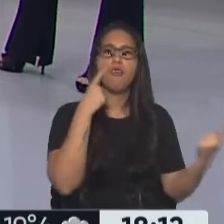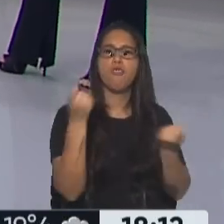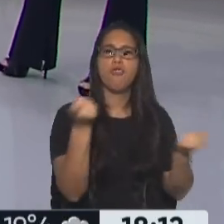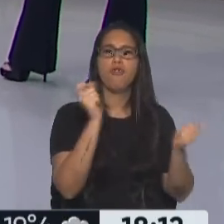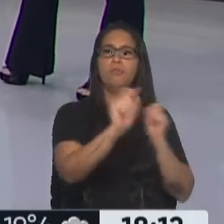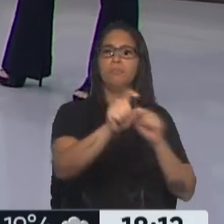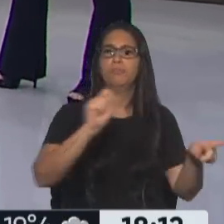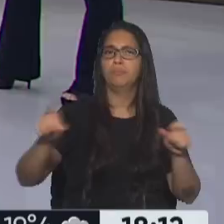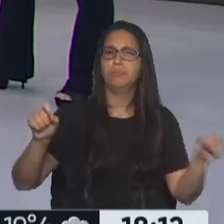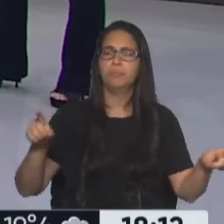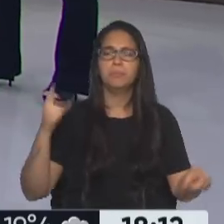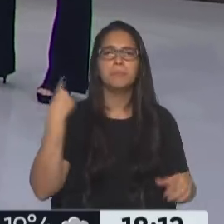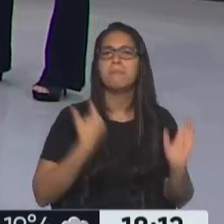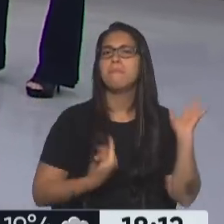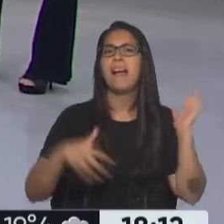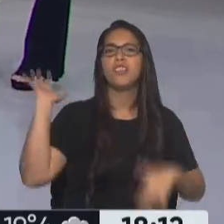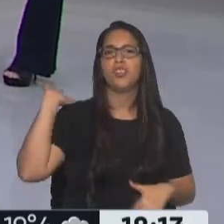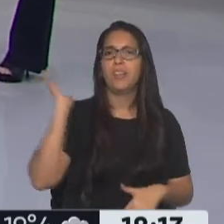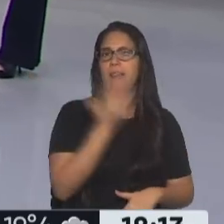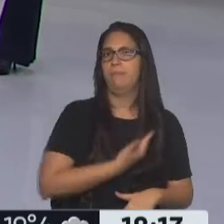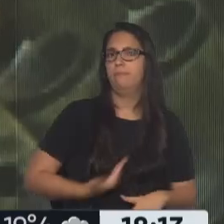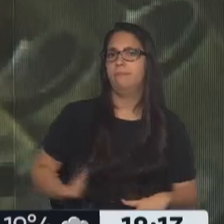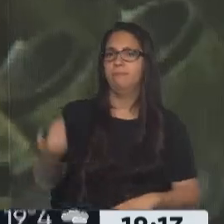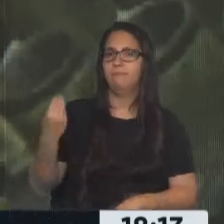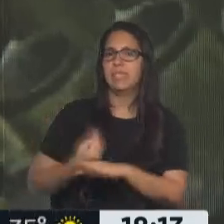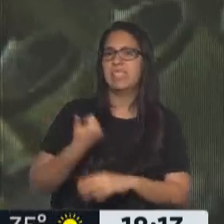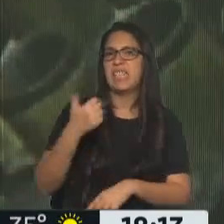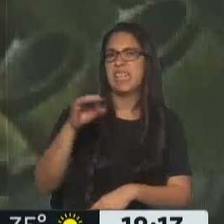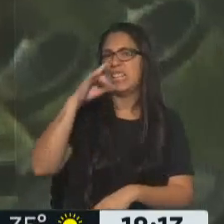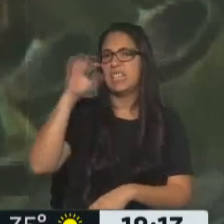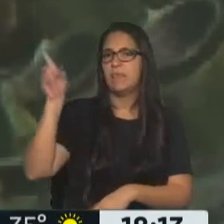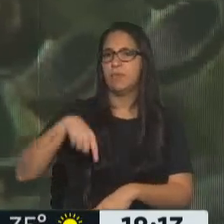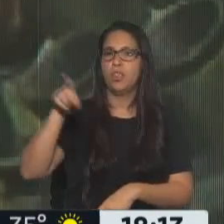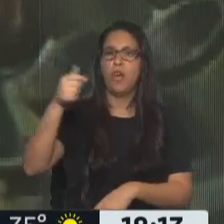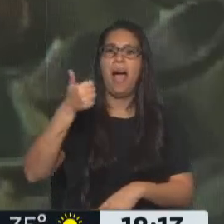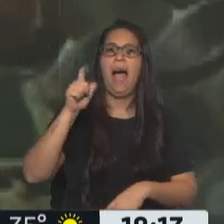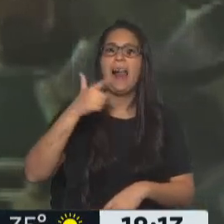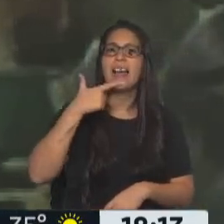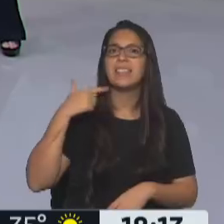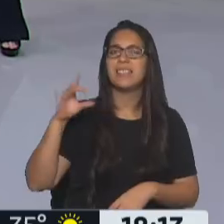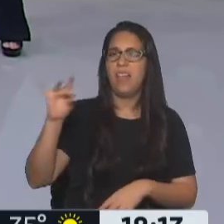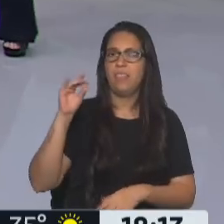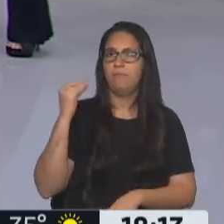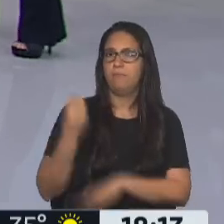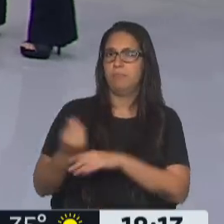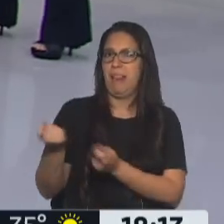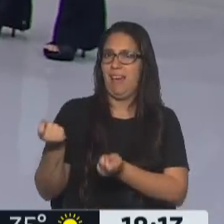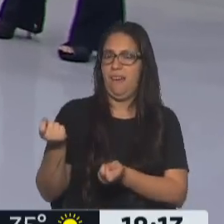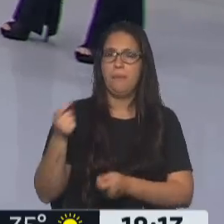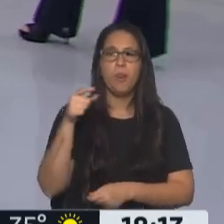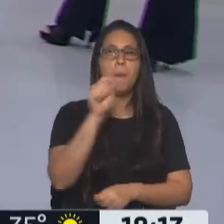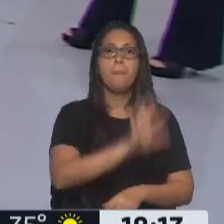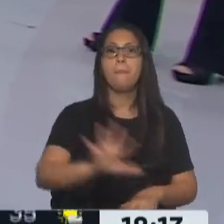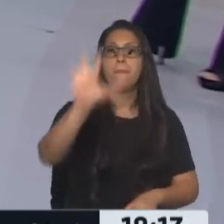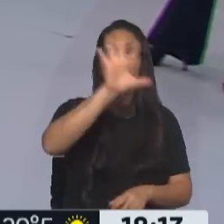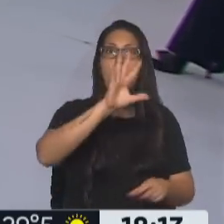mayoritariamente estaba bajo el control entre un 60 y un 70% de Bashar al-Assad. Como vemos en el mapa, bueno, en